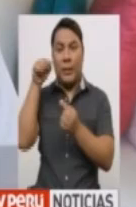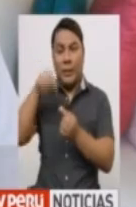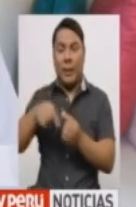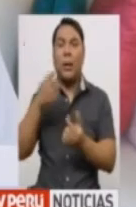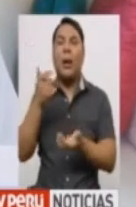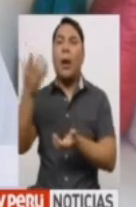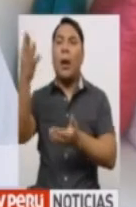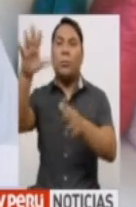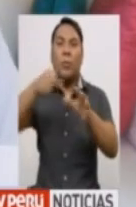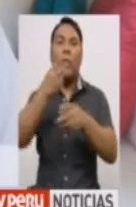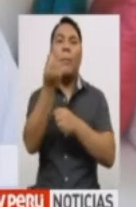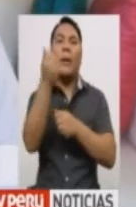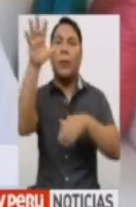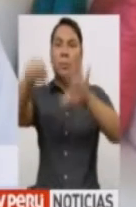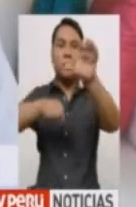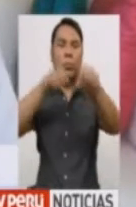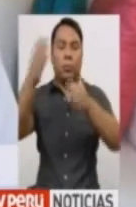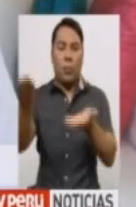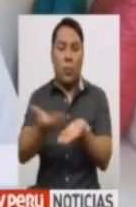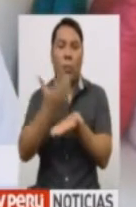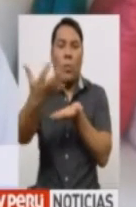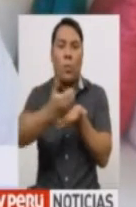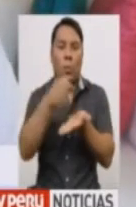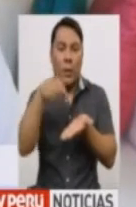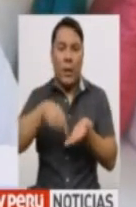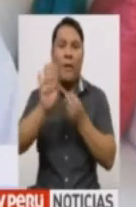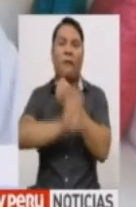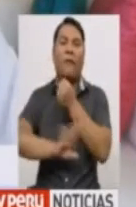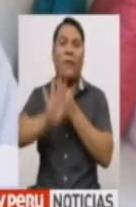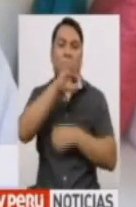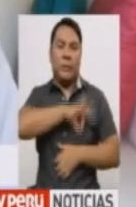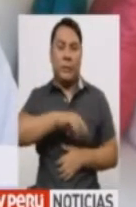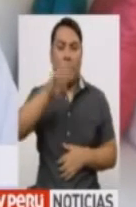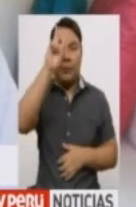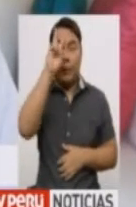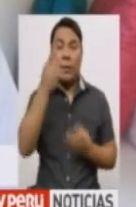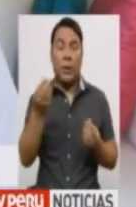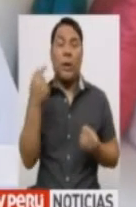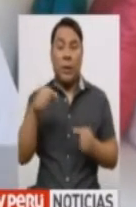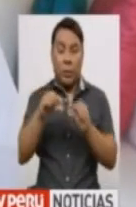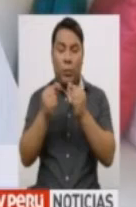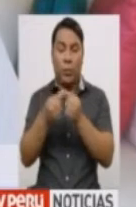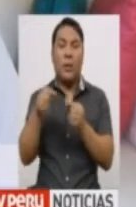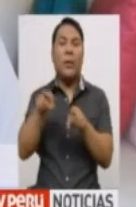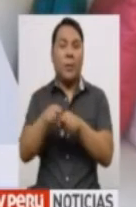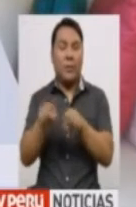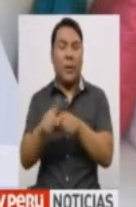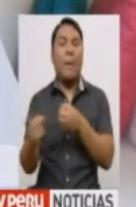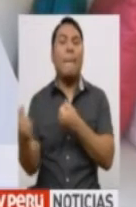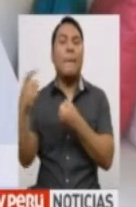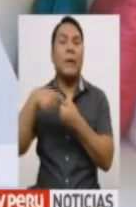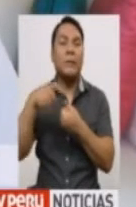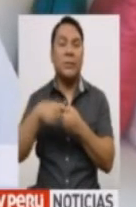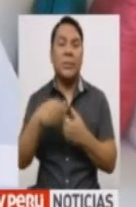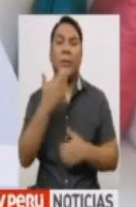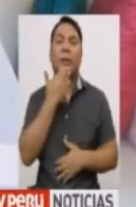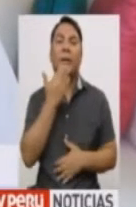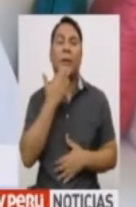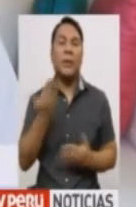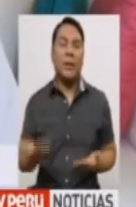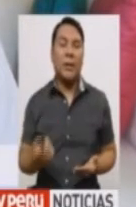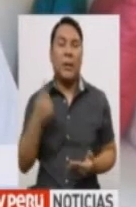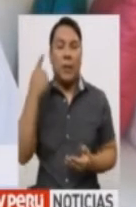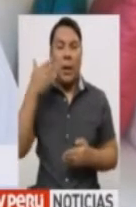daño económico causado al Estado. Pero en esa perspectiva también, por supuesto, participa activamente en